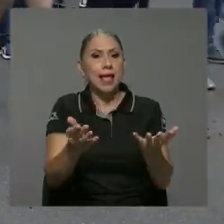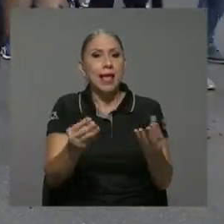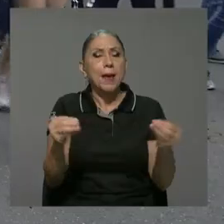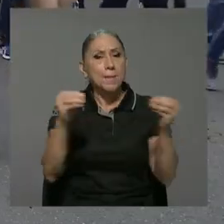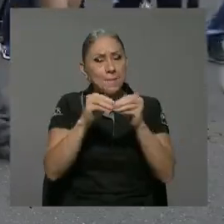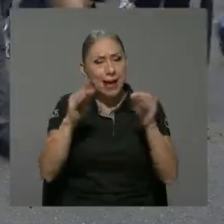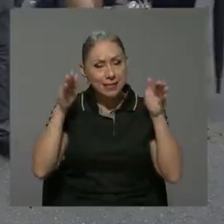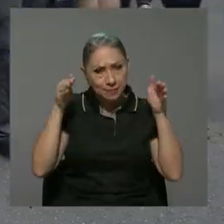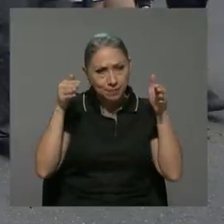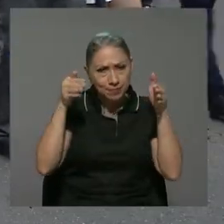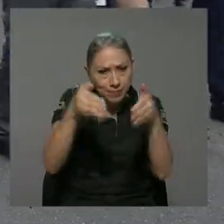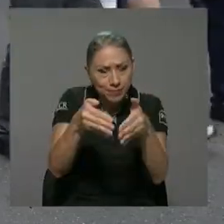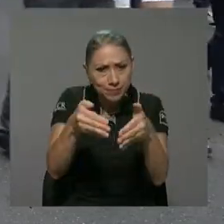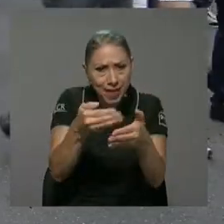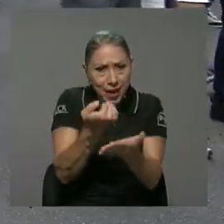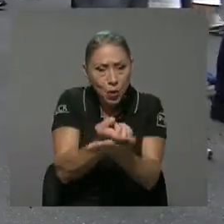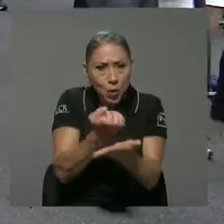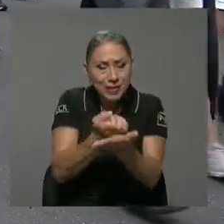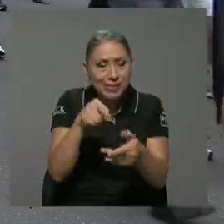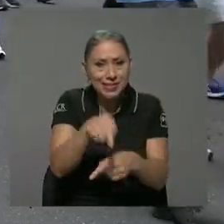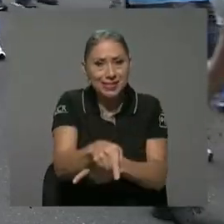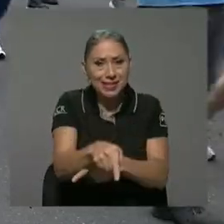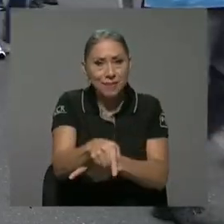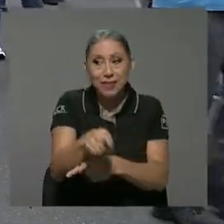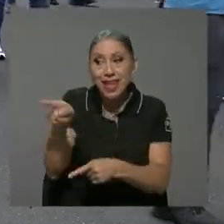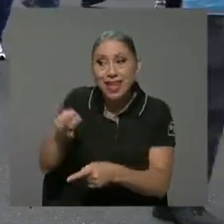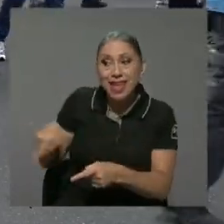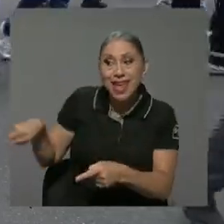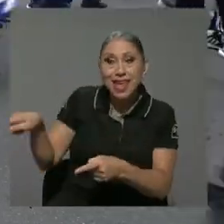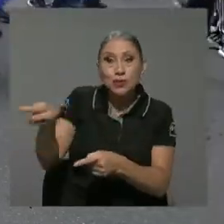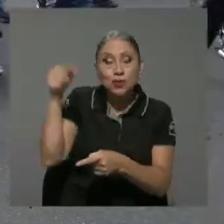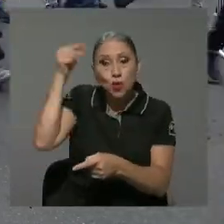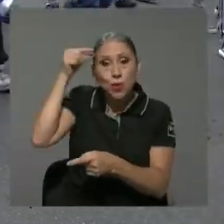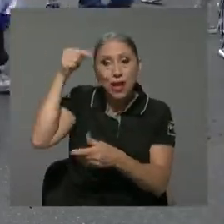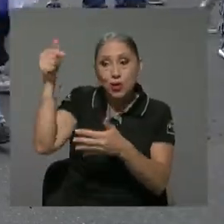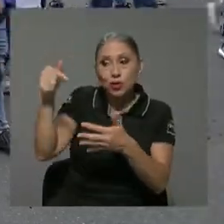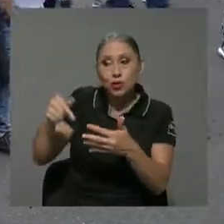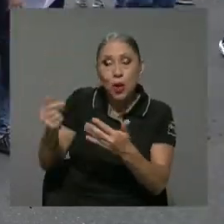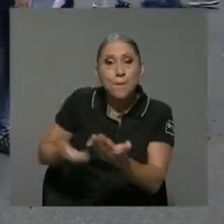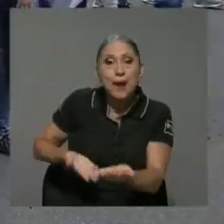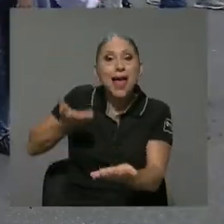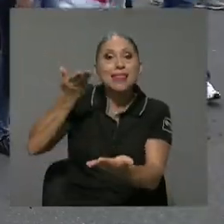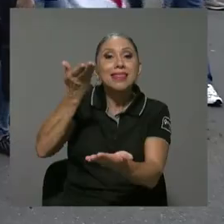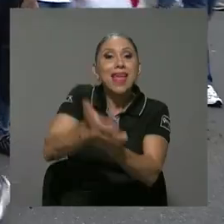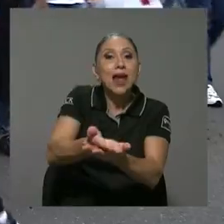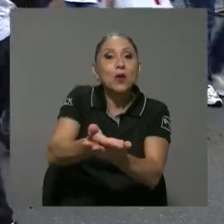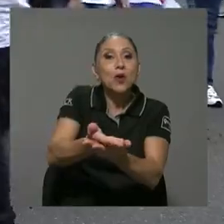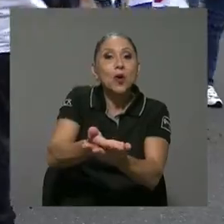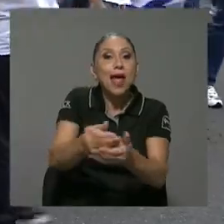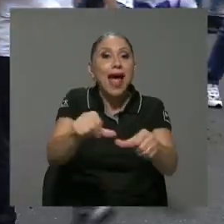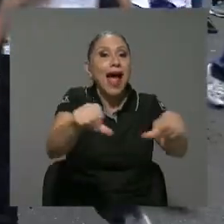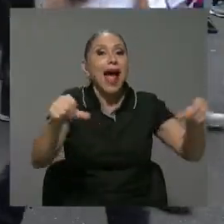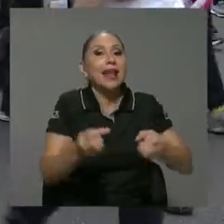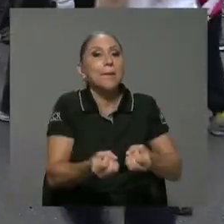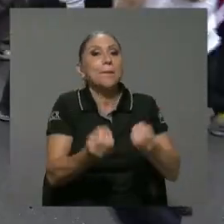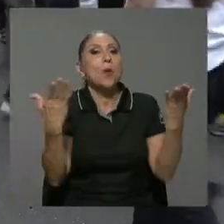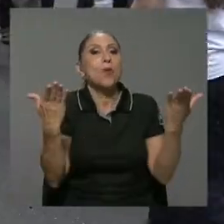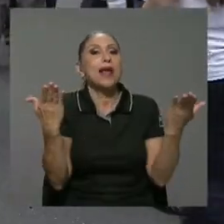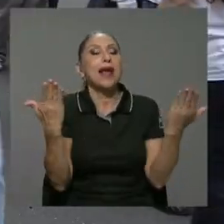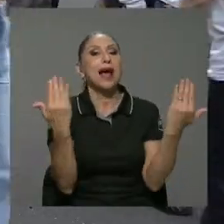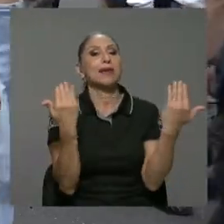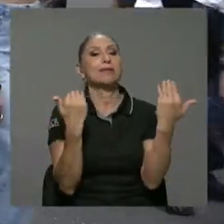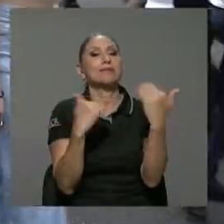economicista, que plantearon justamente un esquema de reducción de lo público en cultura,